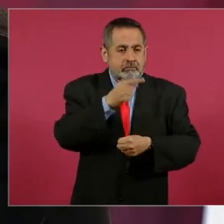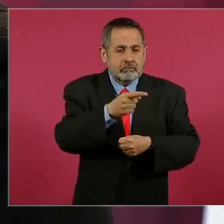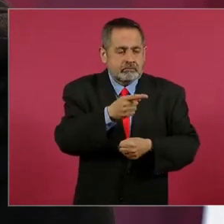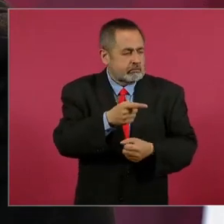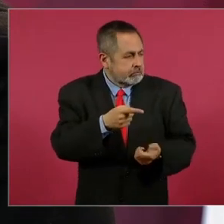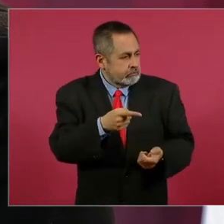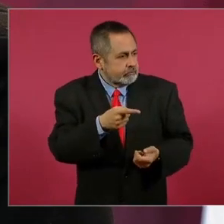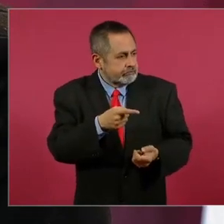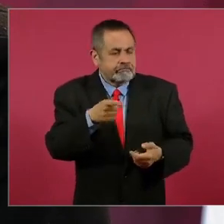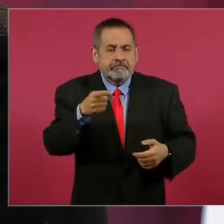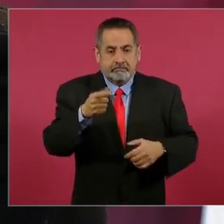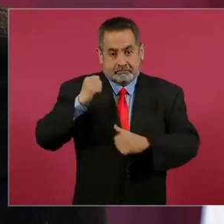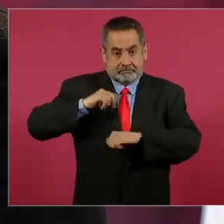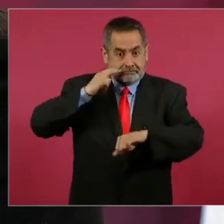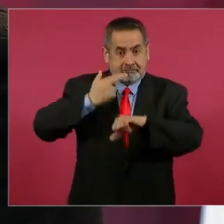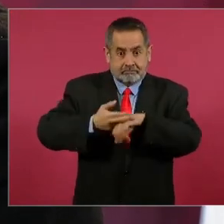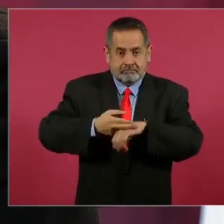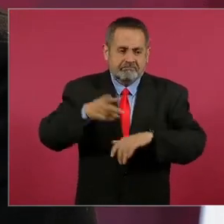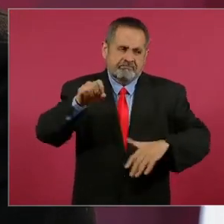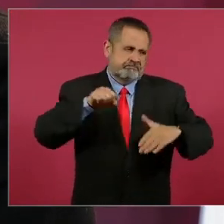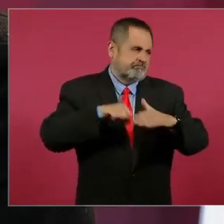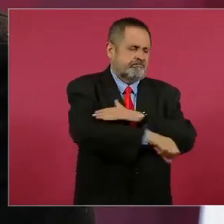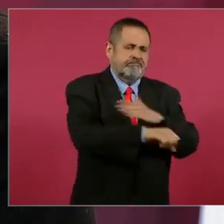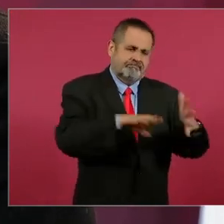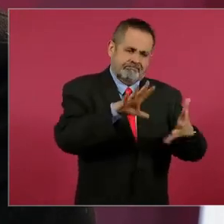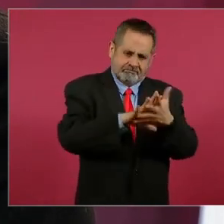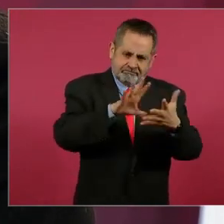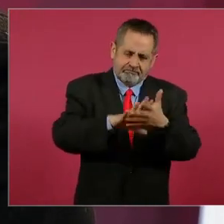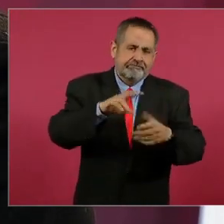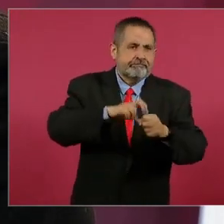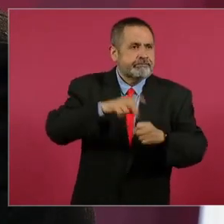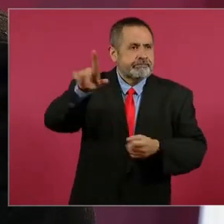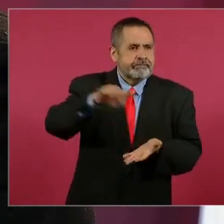preso en Nueva York